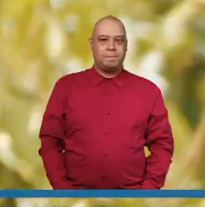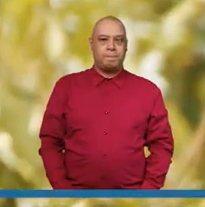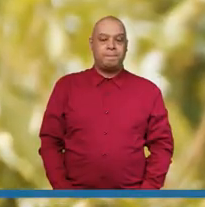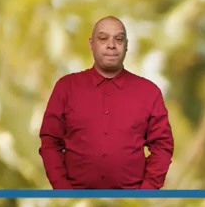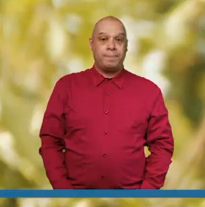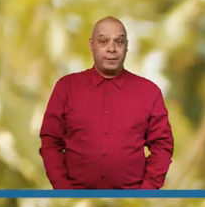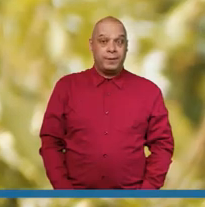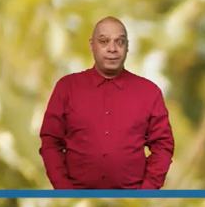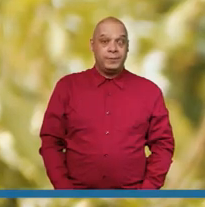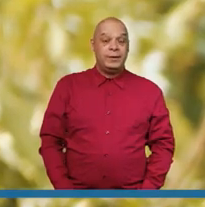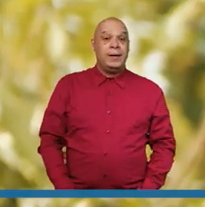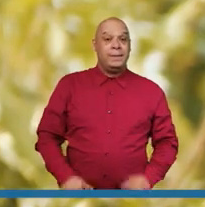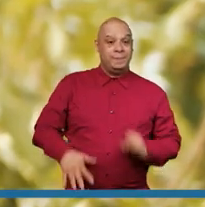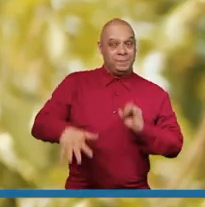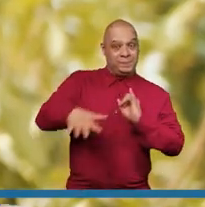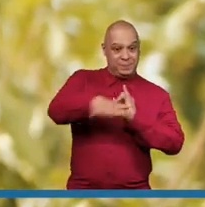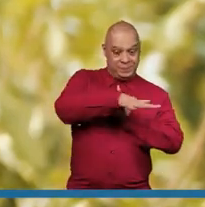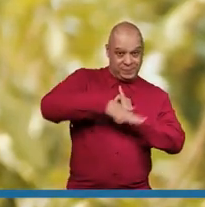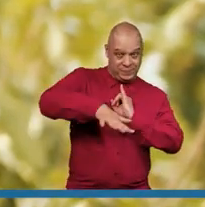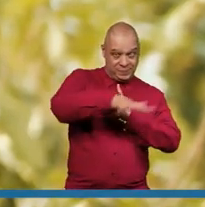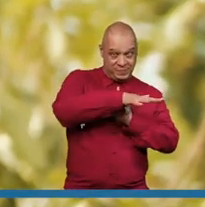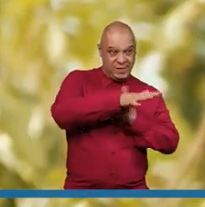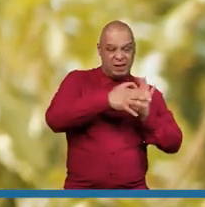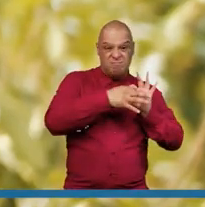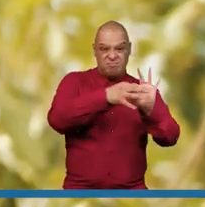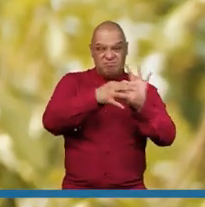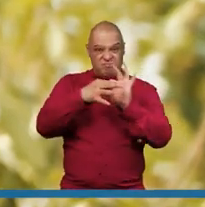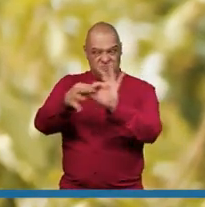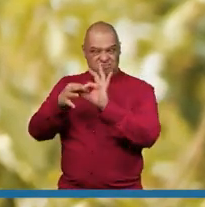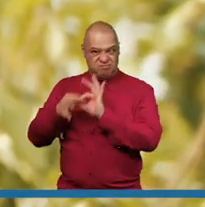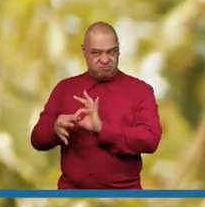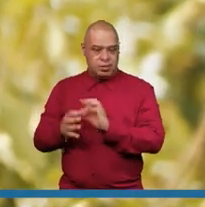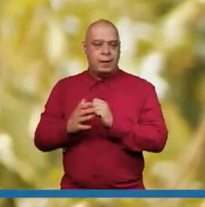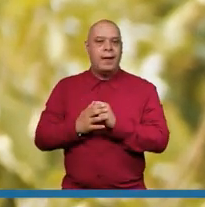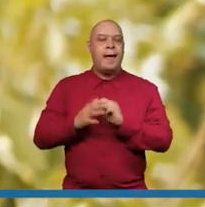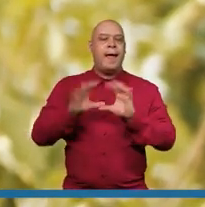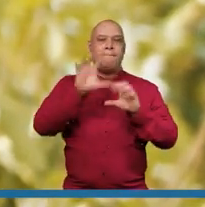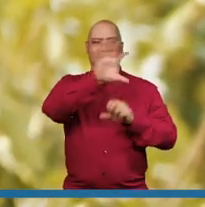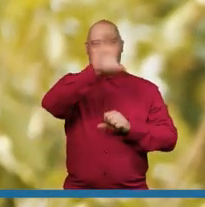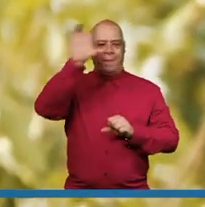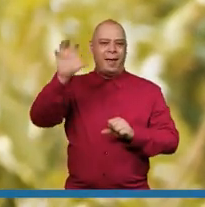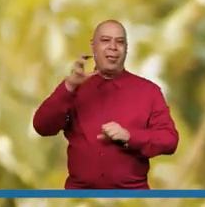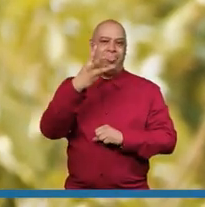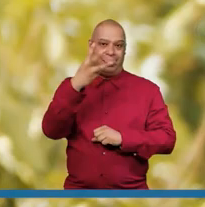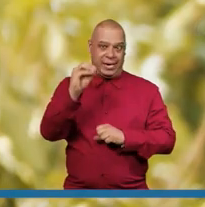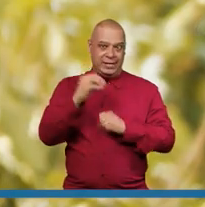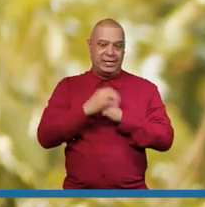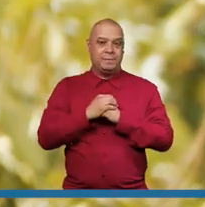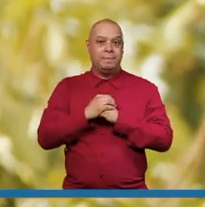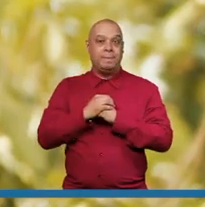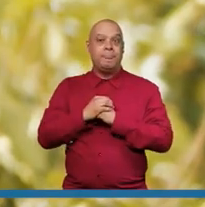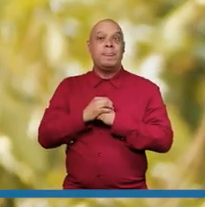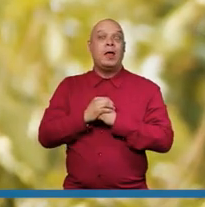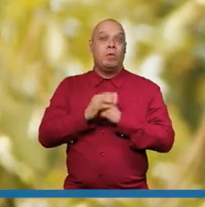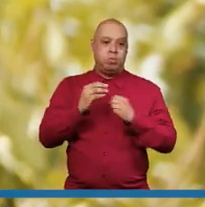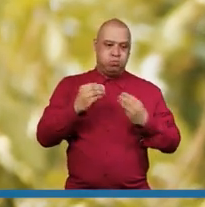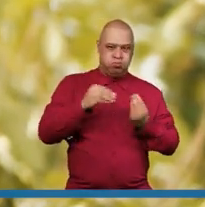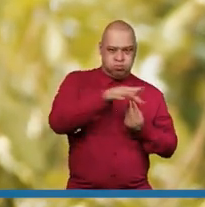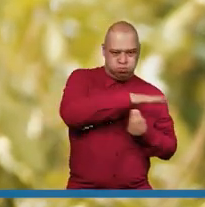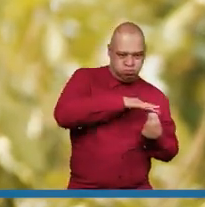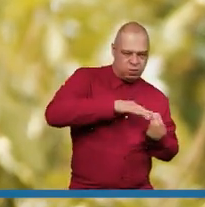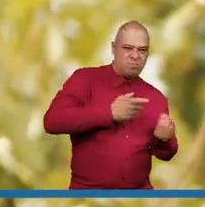La Red de Gestión Metropolitana y Regional contó con la participación de 30 aliados internacionales, entre ellos ONU